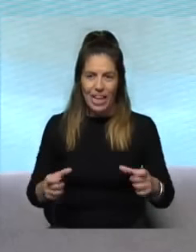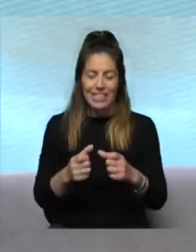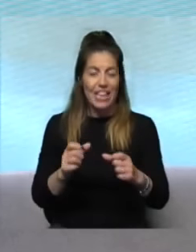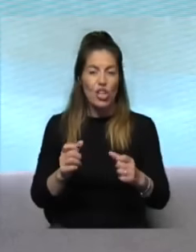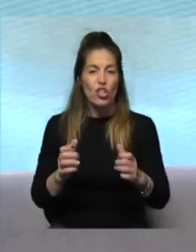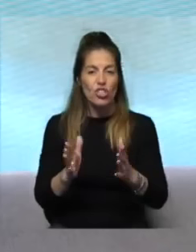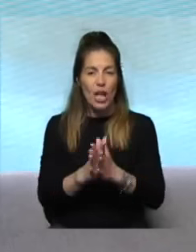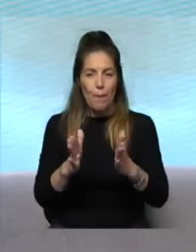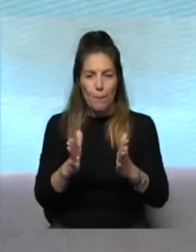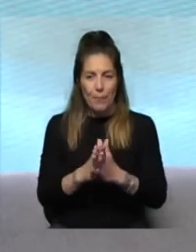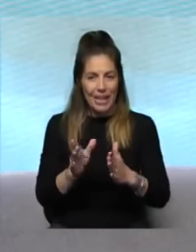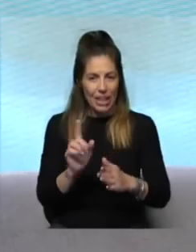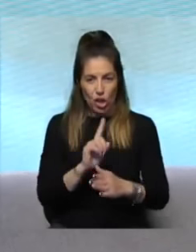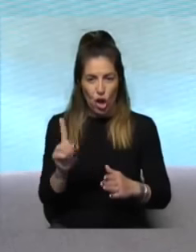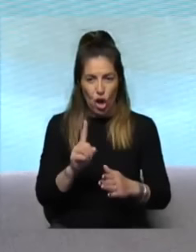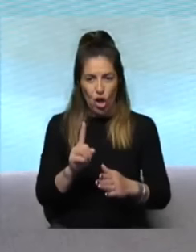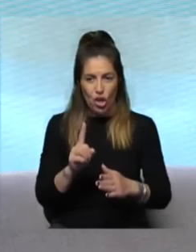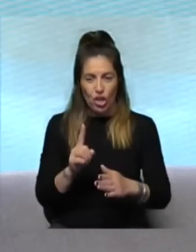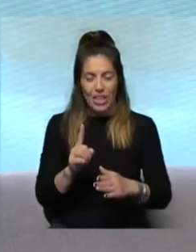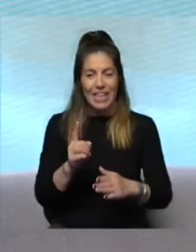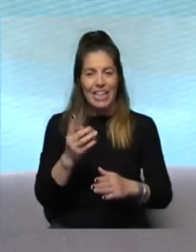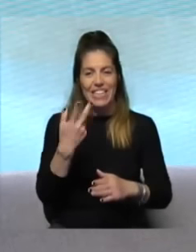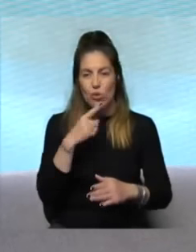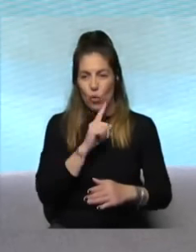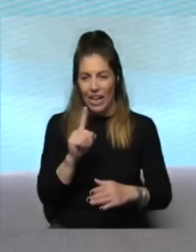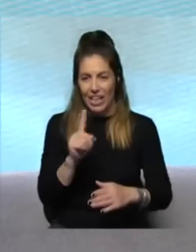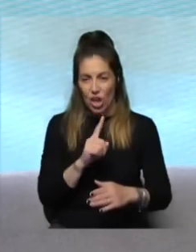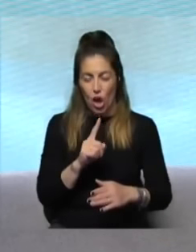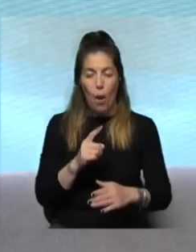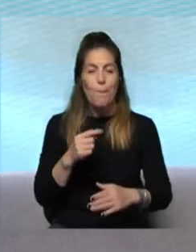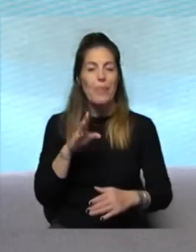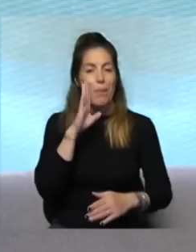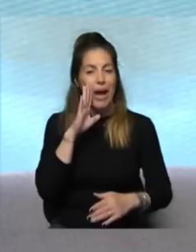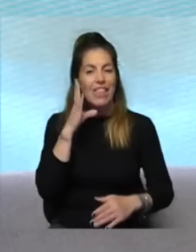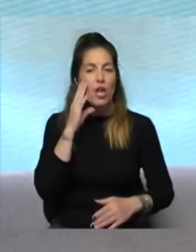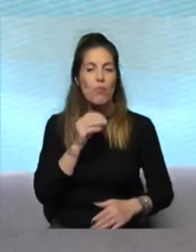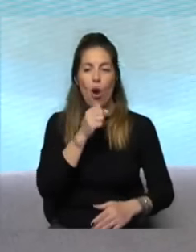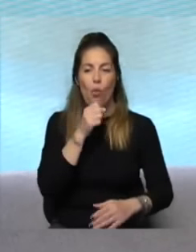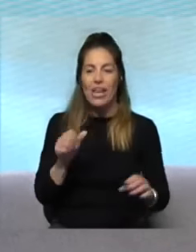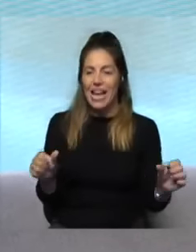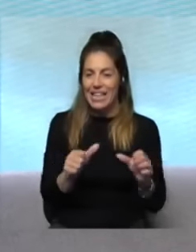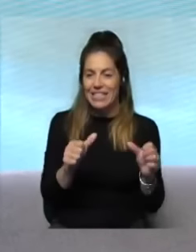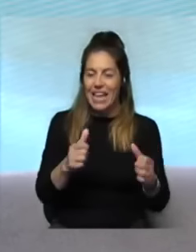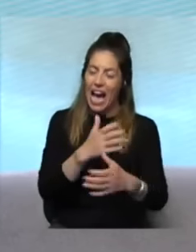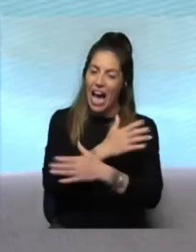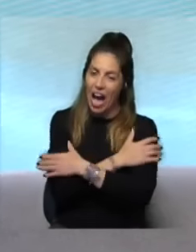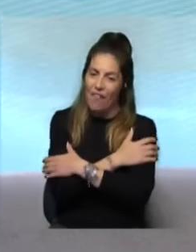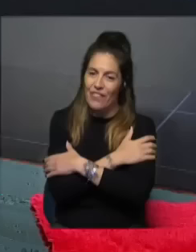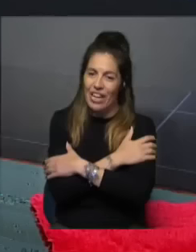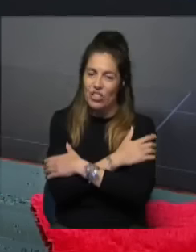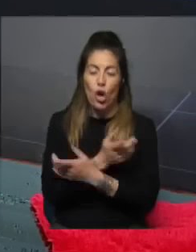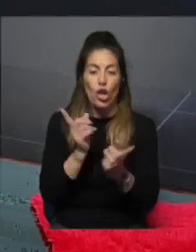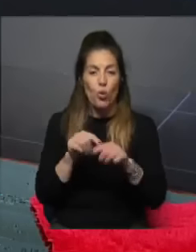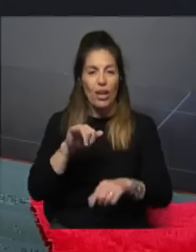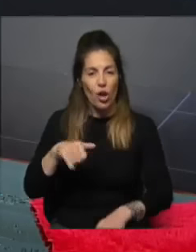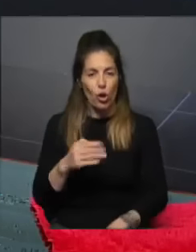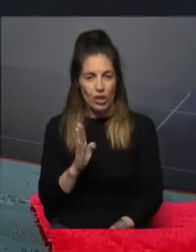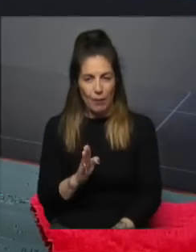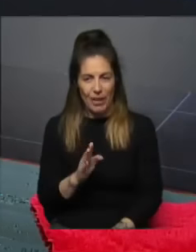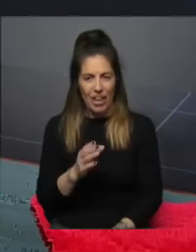ni que se azucare. Mi madre Orlinda y mi abuela Goya lo hacían. Abrazo como los de JP.